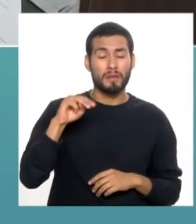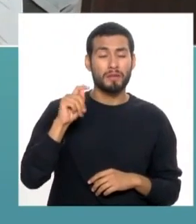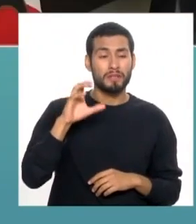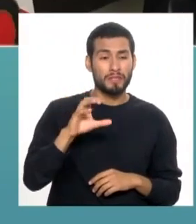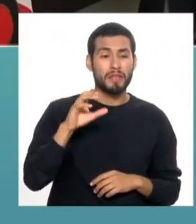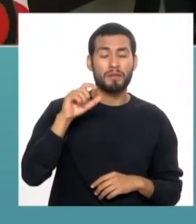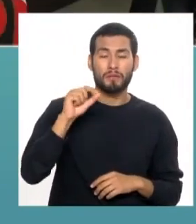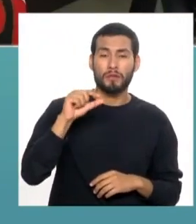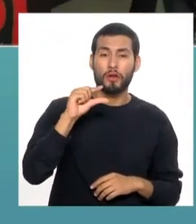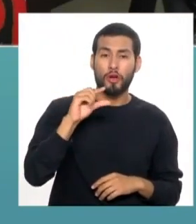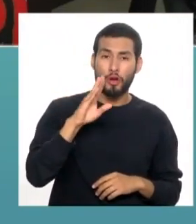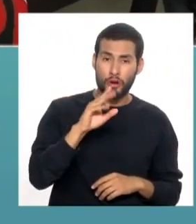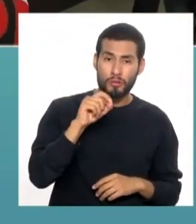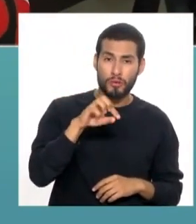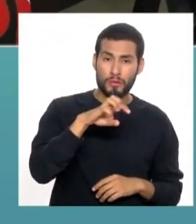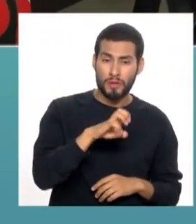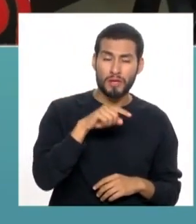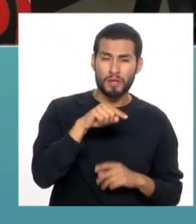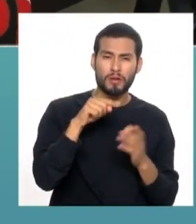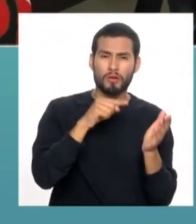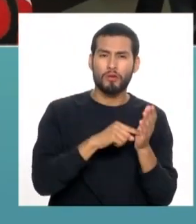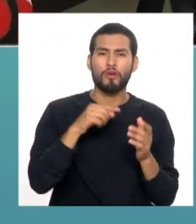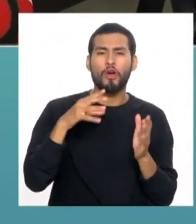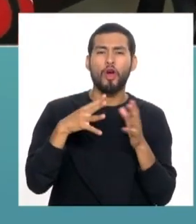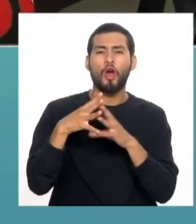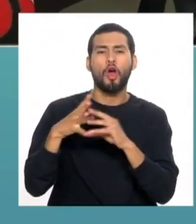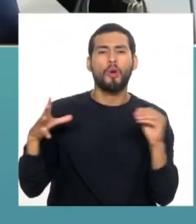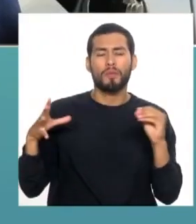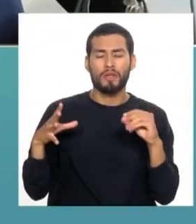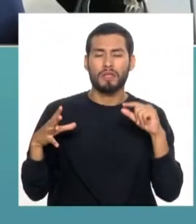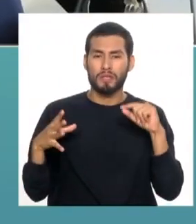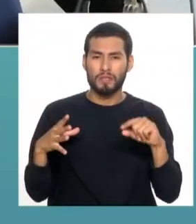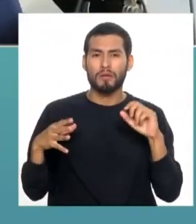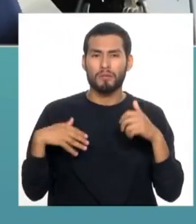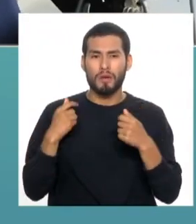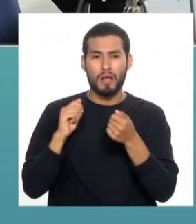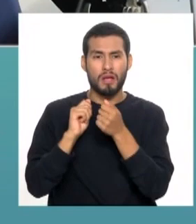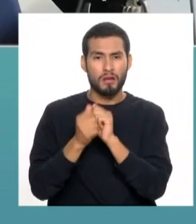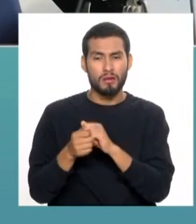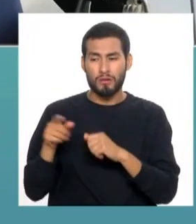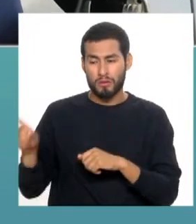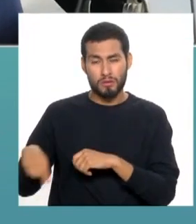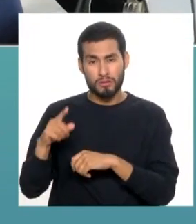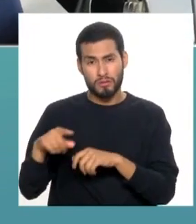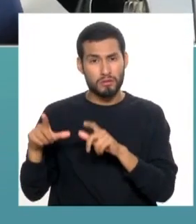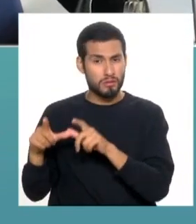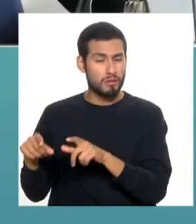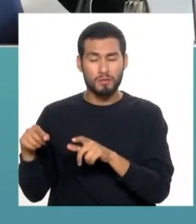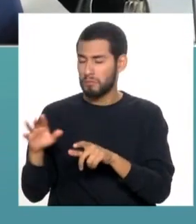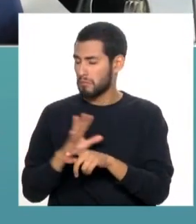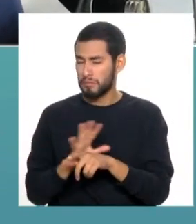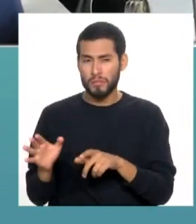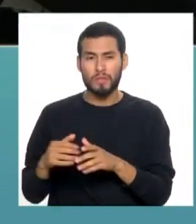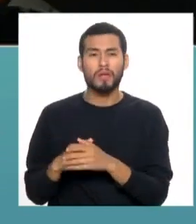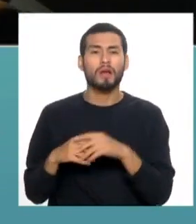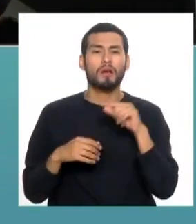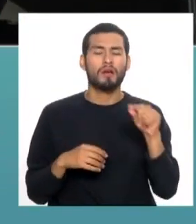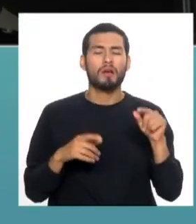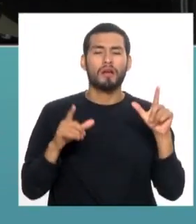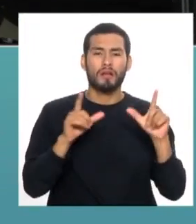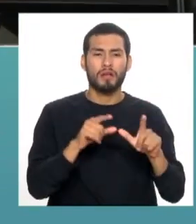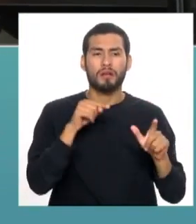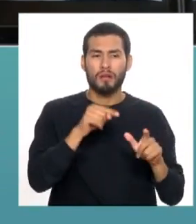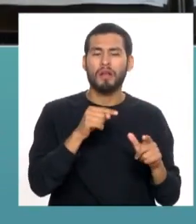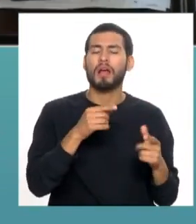licencias.mtc.gob.pe y seleccionan la opción duplicado. Con eso ya estarían cambiando, anulando su licencia de conducir físico y optando por la